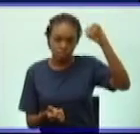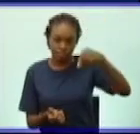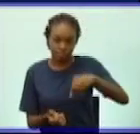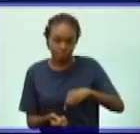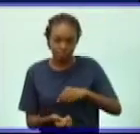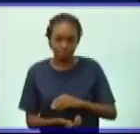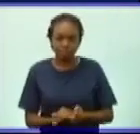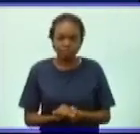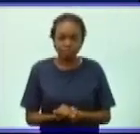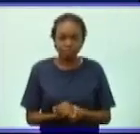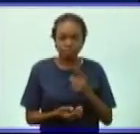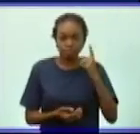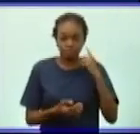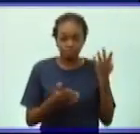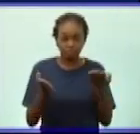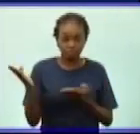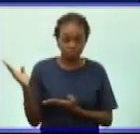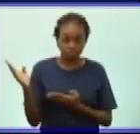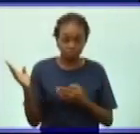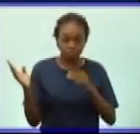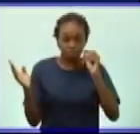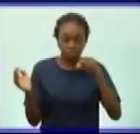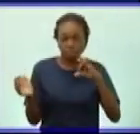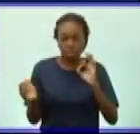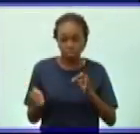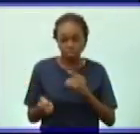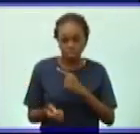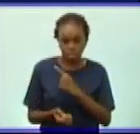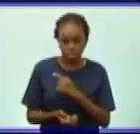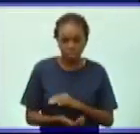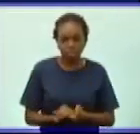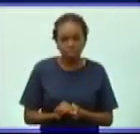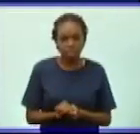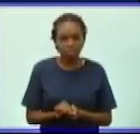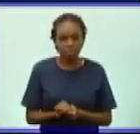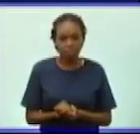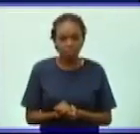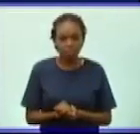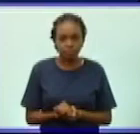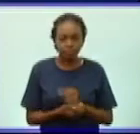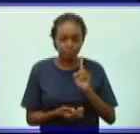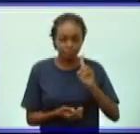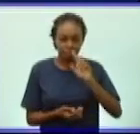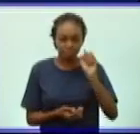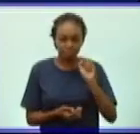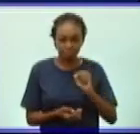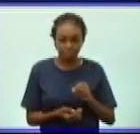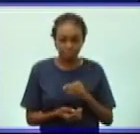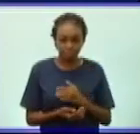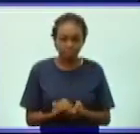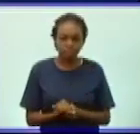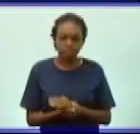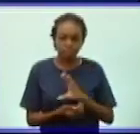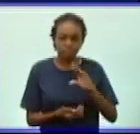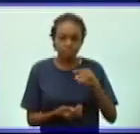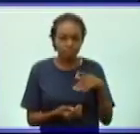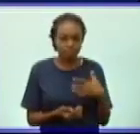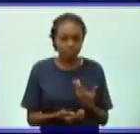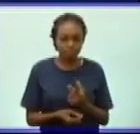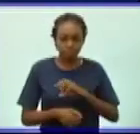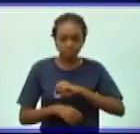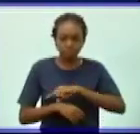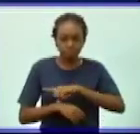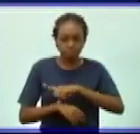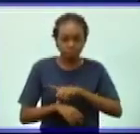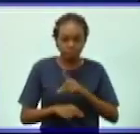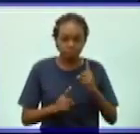la gráfica se representa este movimiento. En una de sus primeras preguntas le dicen que determinen el tiempo que